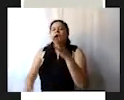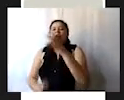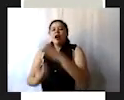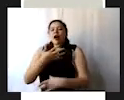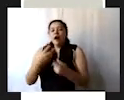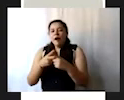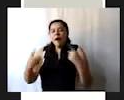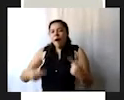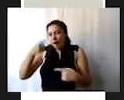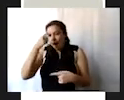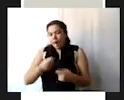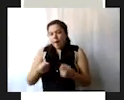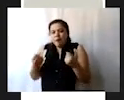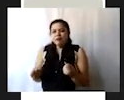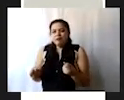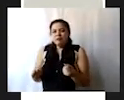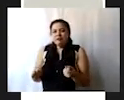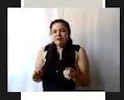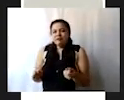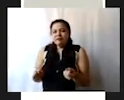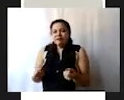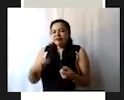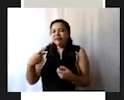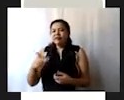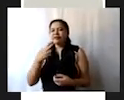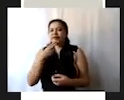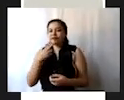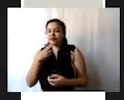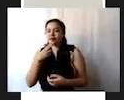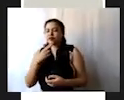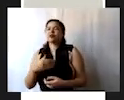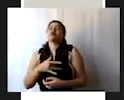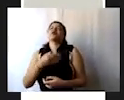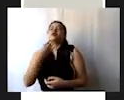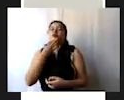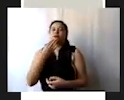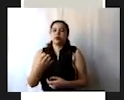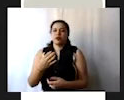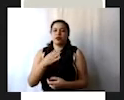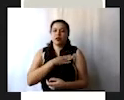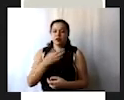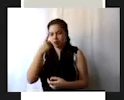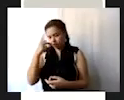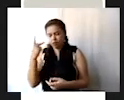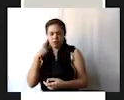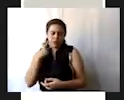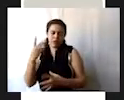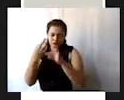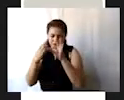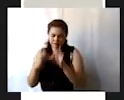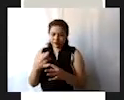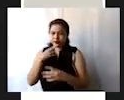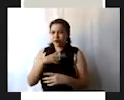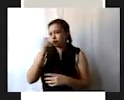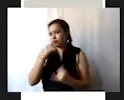para garantizar una aplicación satisfactoria de estas políticas. La